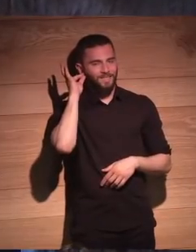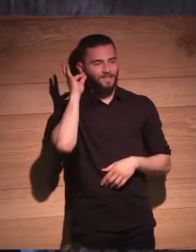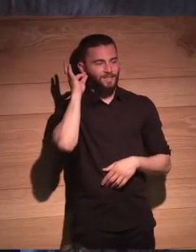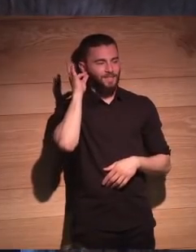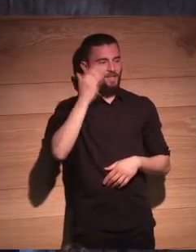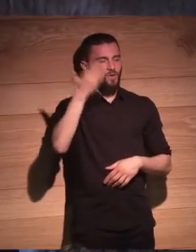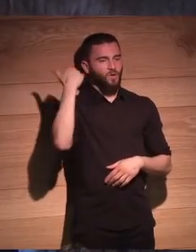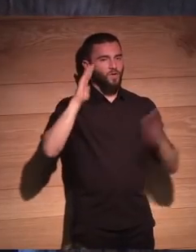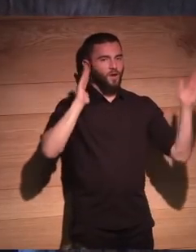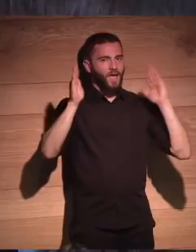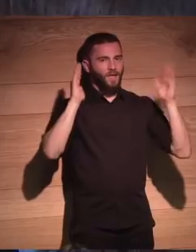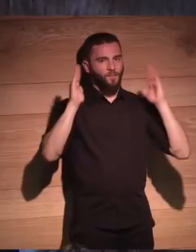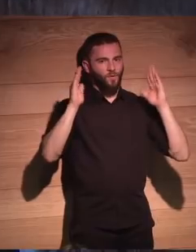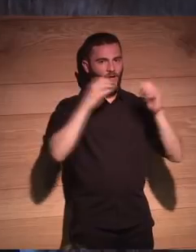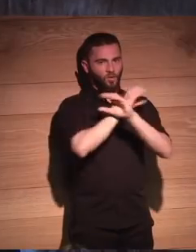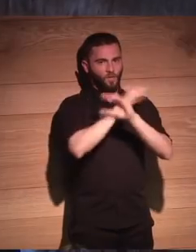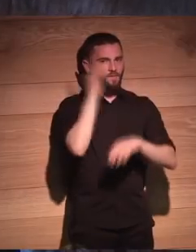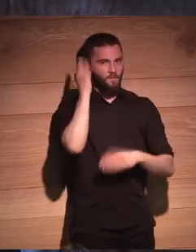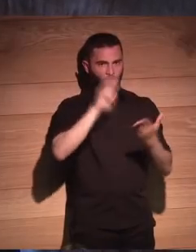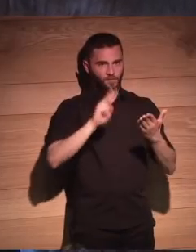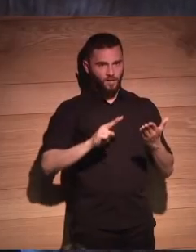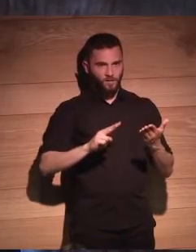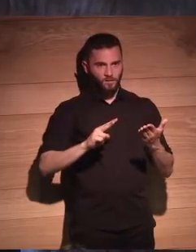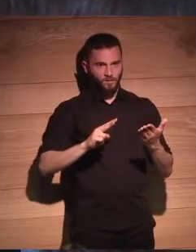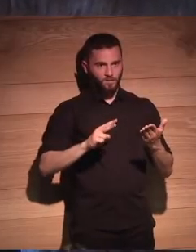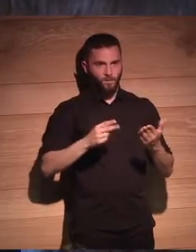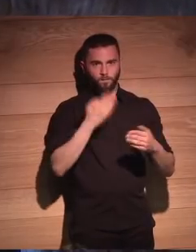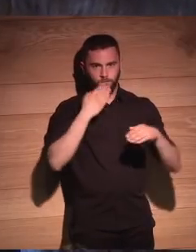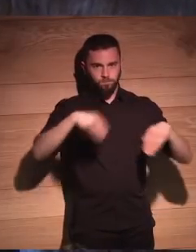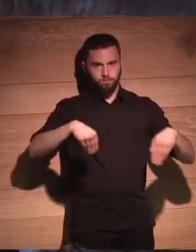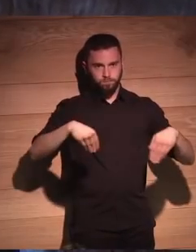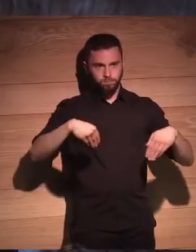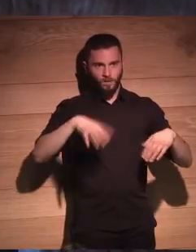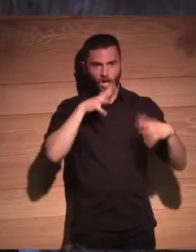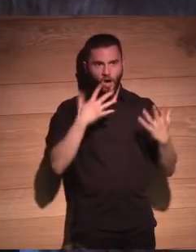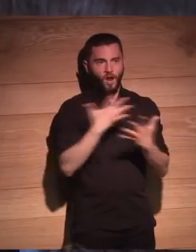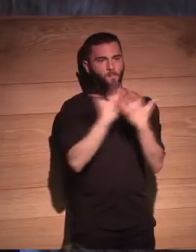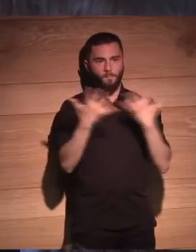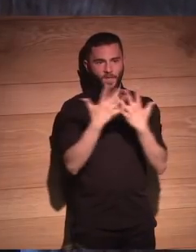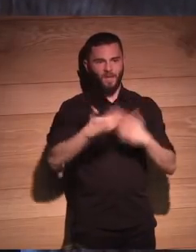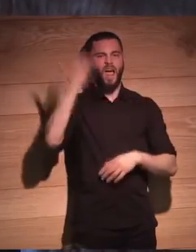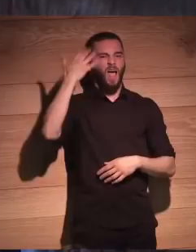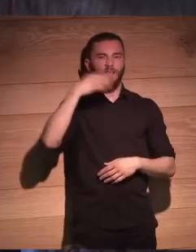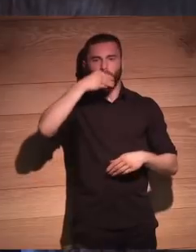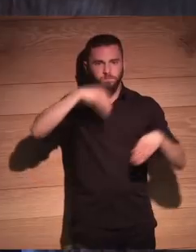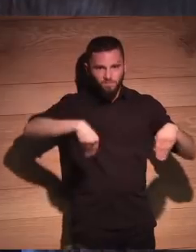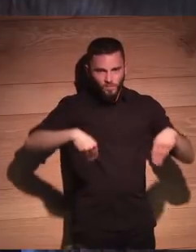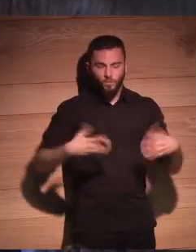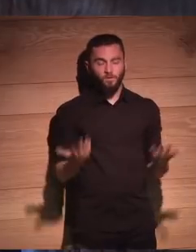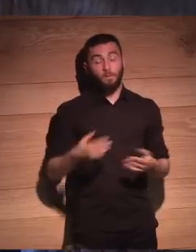una época en la que se leía cómic femenino, que es una cosa absurda. Hoy, gracias a Dios, leemos todo de todo. Sí, menos mal. Pero en cualquier